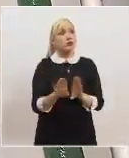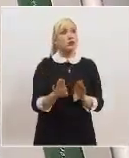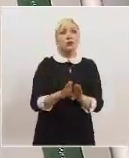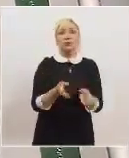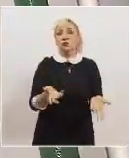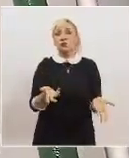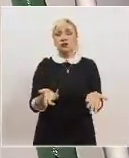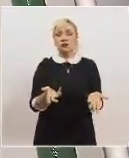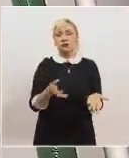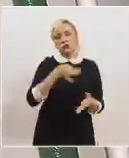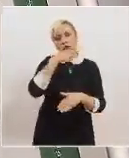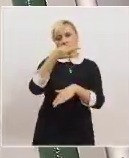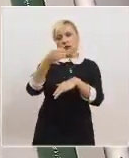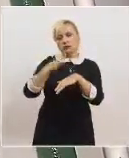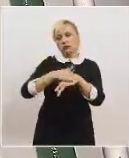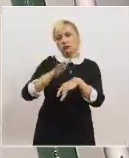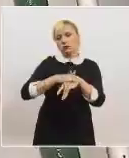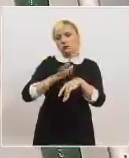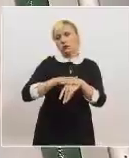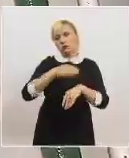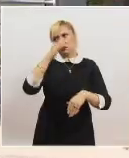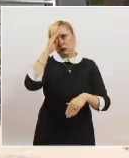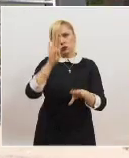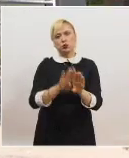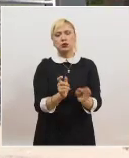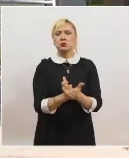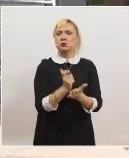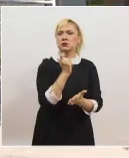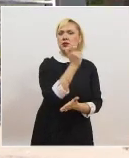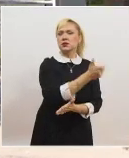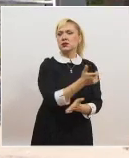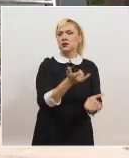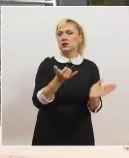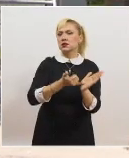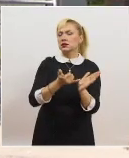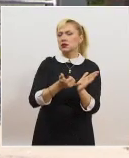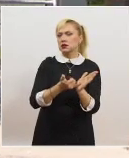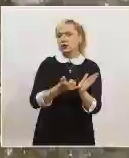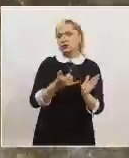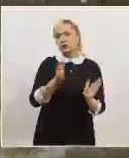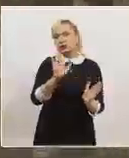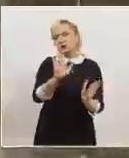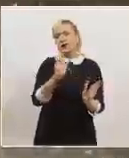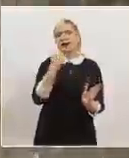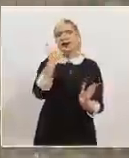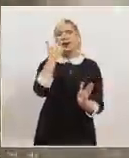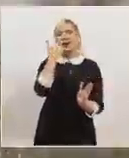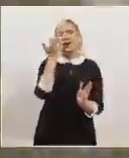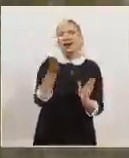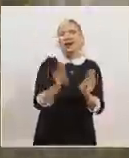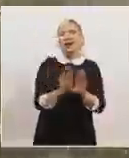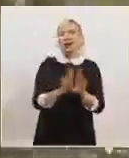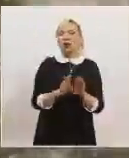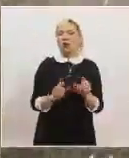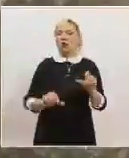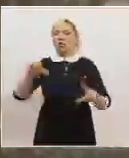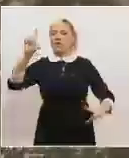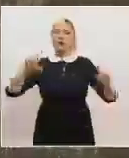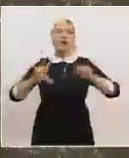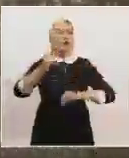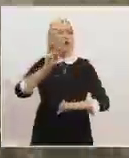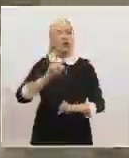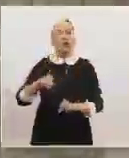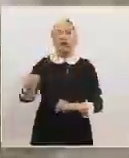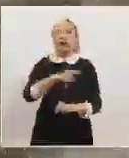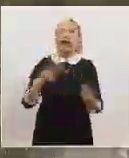no tiene relevancia impositiva en el pago de derechos, solo busca inhibir el consumo excesivo de agua, por lo que no